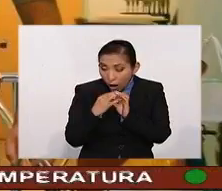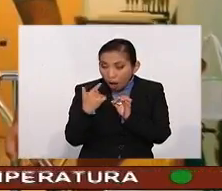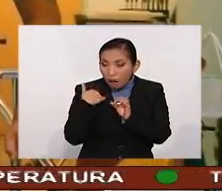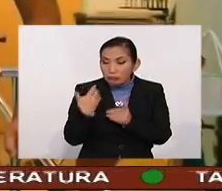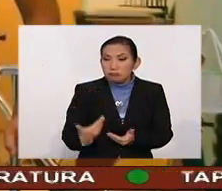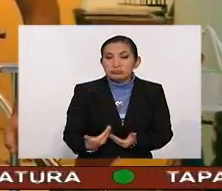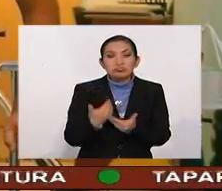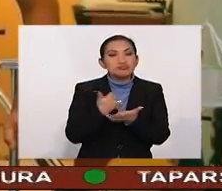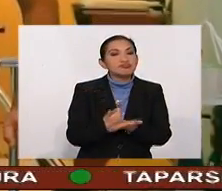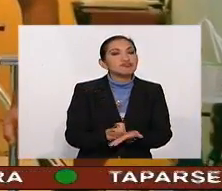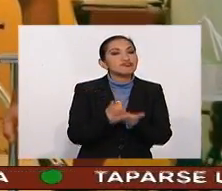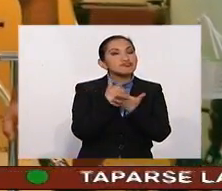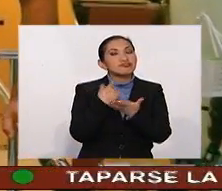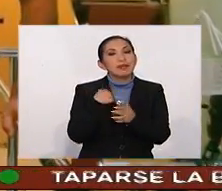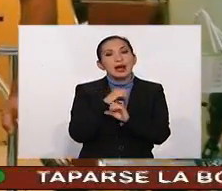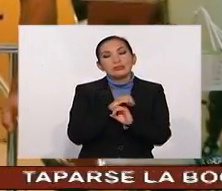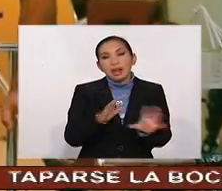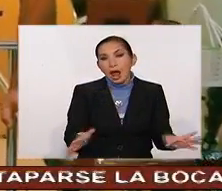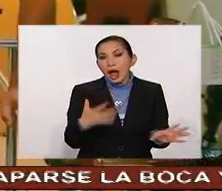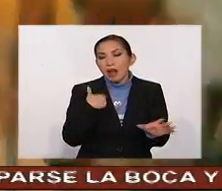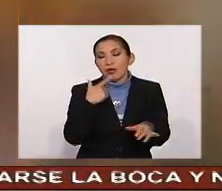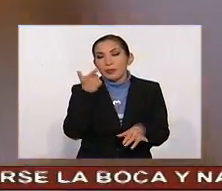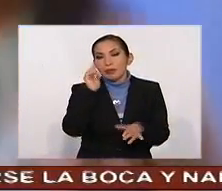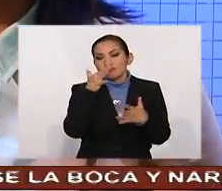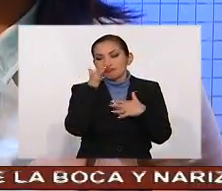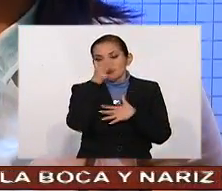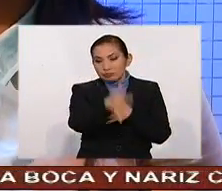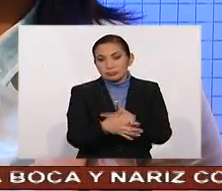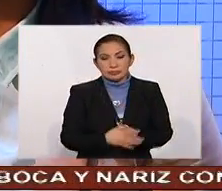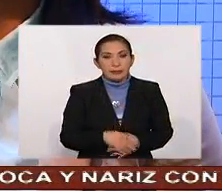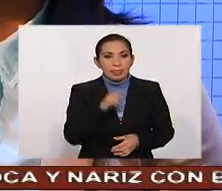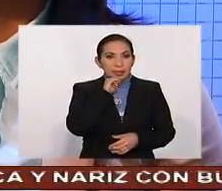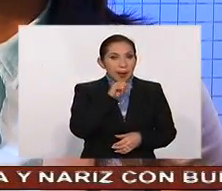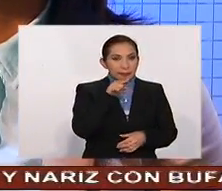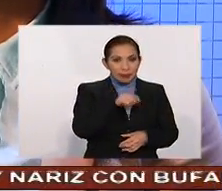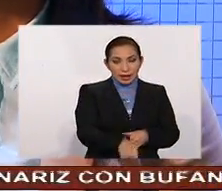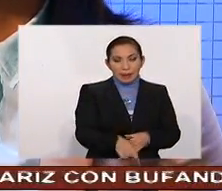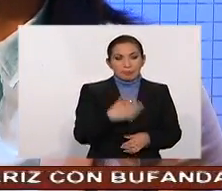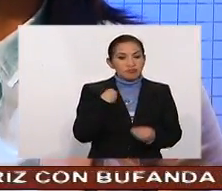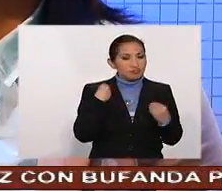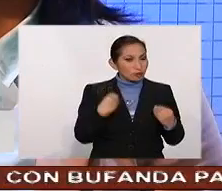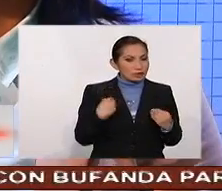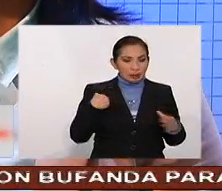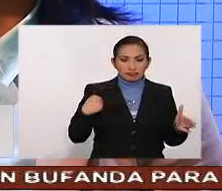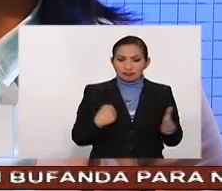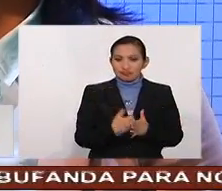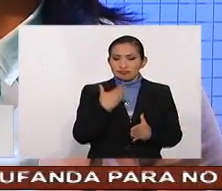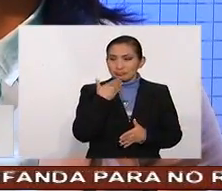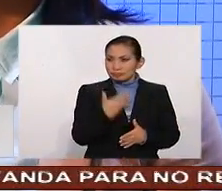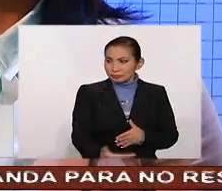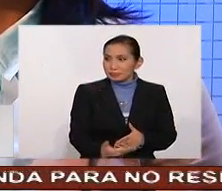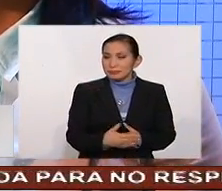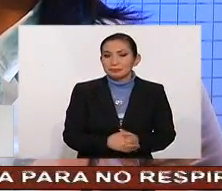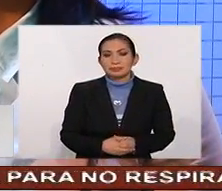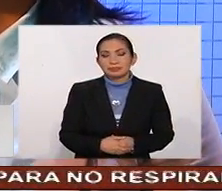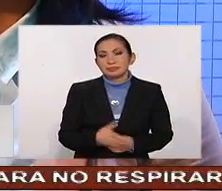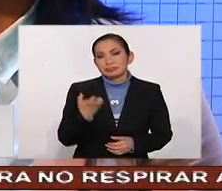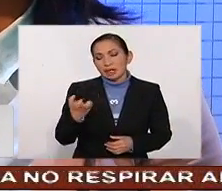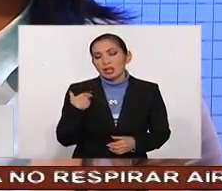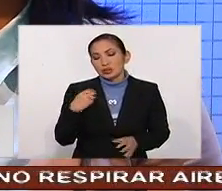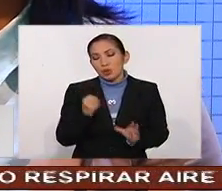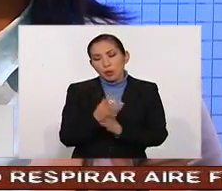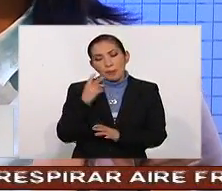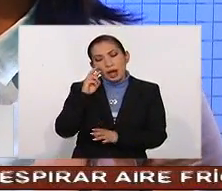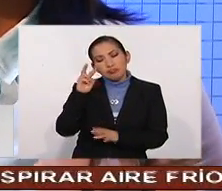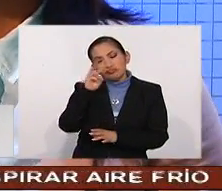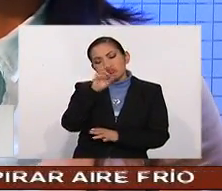un panorama mucho más claro, da una esperanza. También esta pérdida me trajo muchas satisfacciones, me hizo tener una nueva